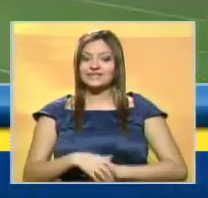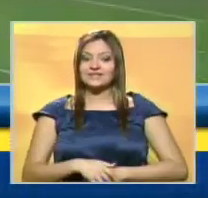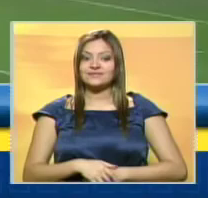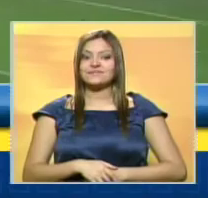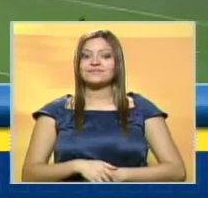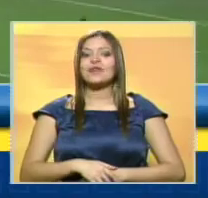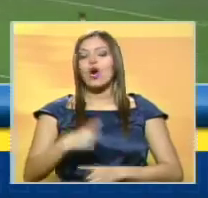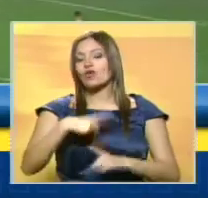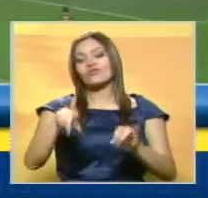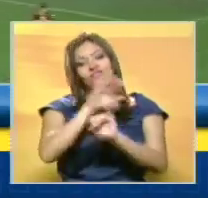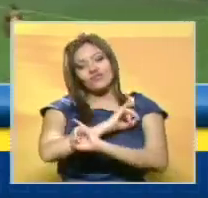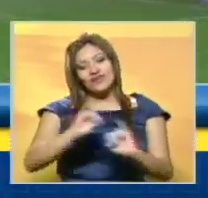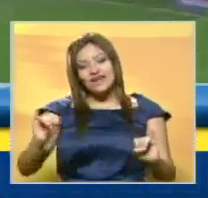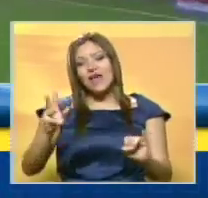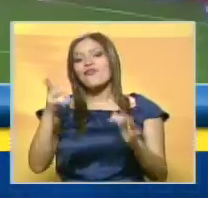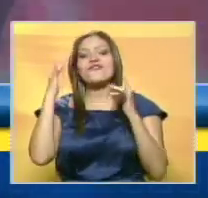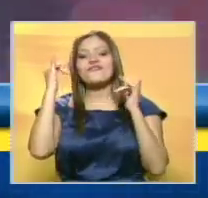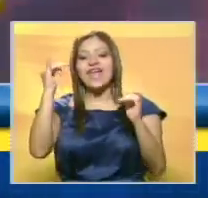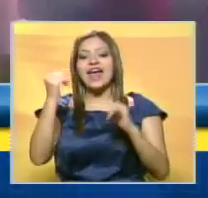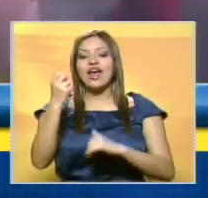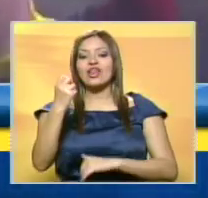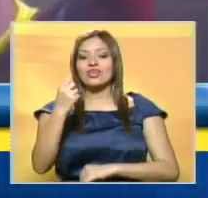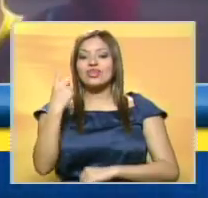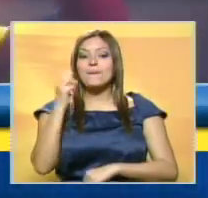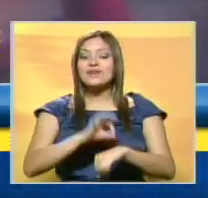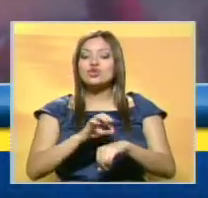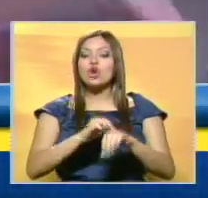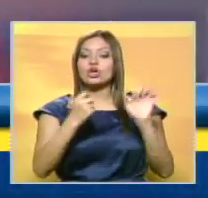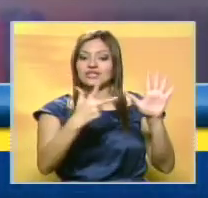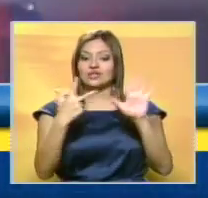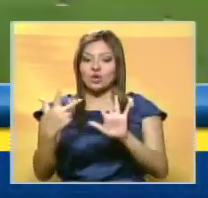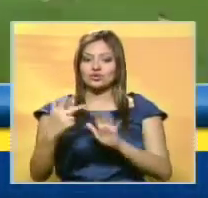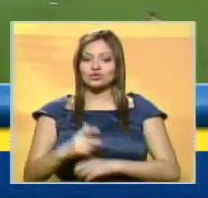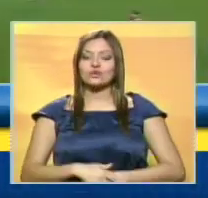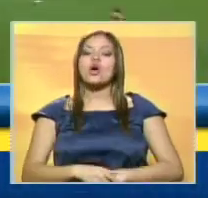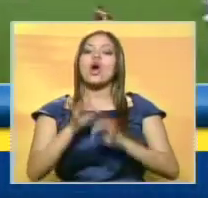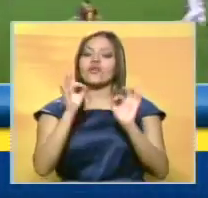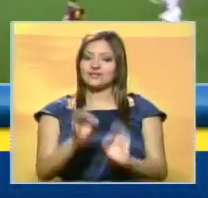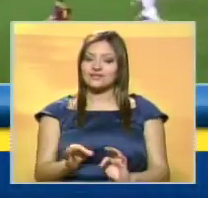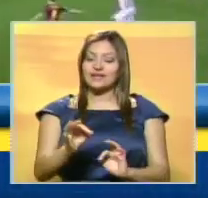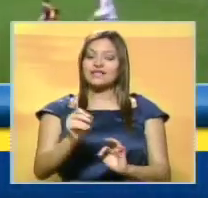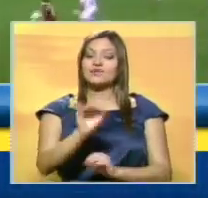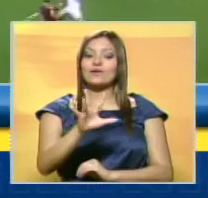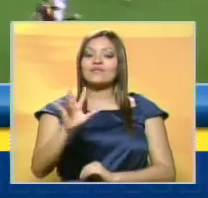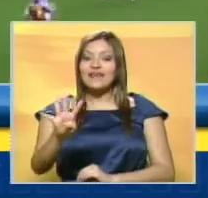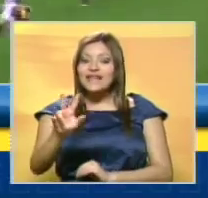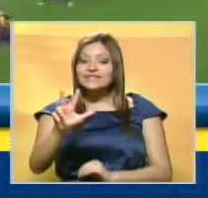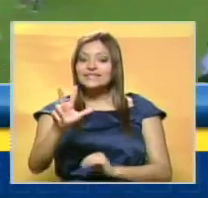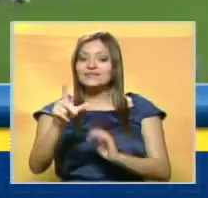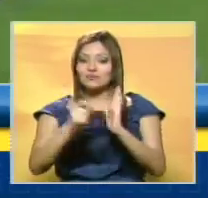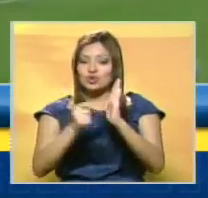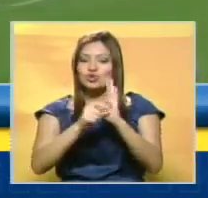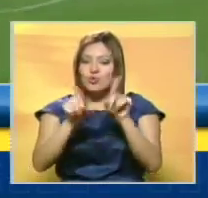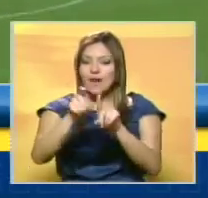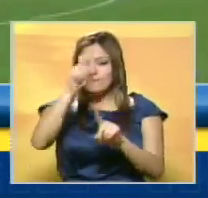se unió a la fiesta blaugrana a los 88. Así el conjunto de Gerardo Martino suma 53 puntos, los mismos que el Real Madrid y el Atlético de Madrid,